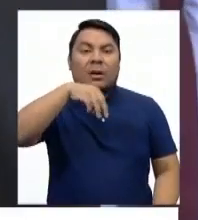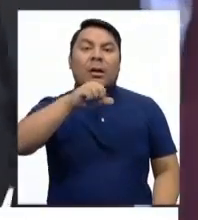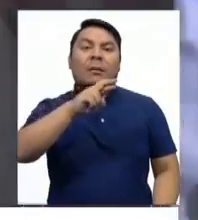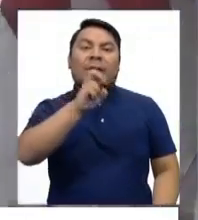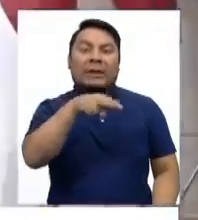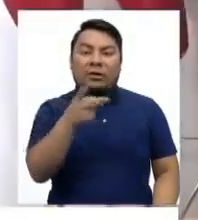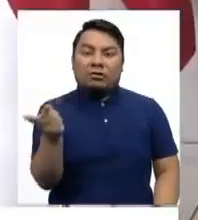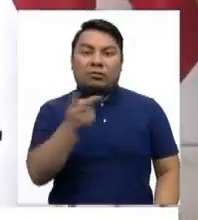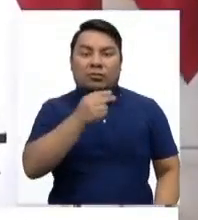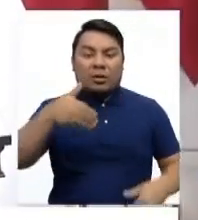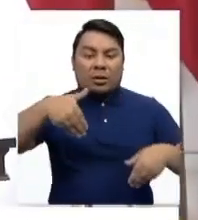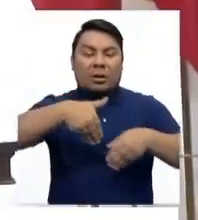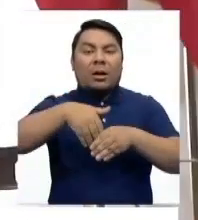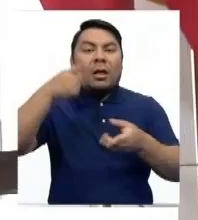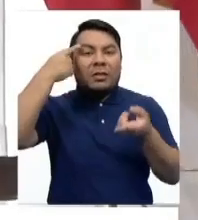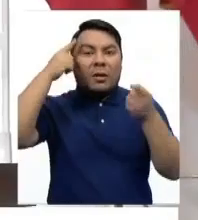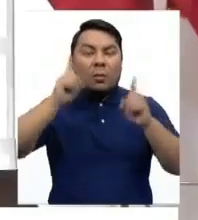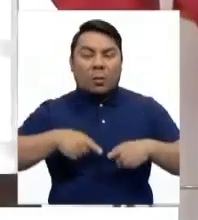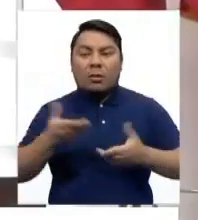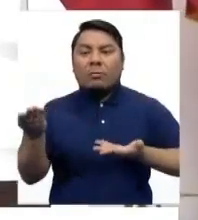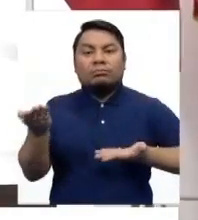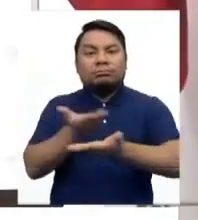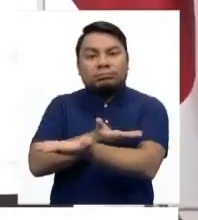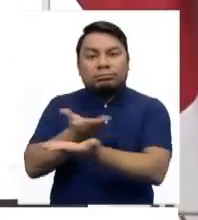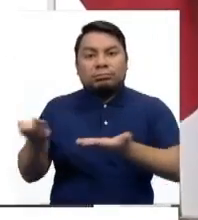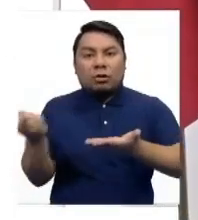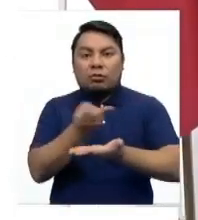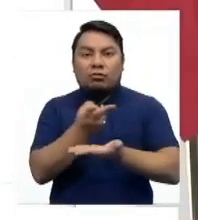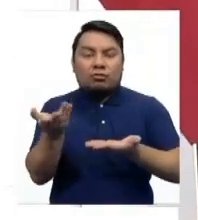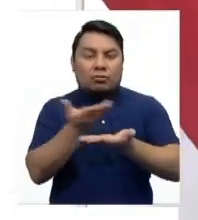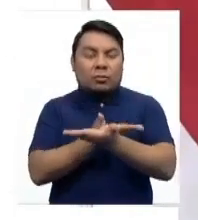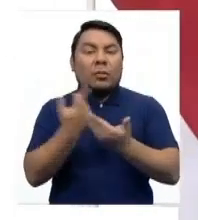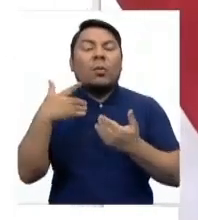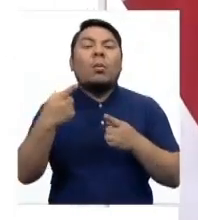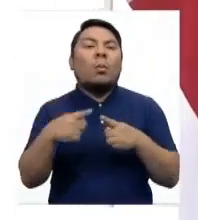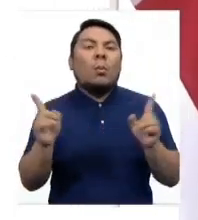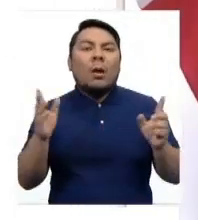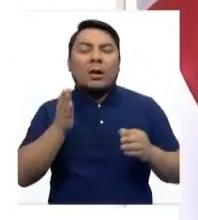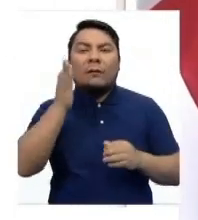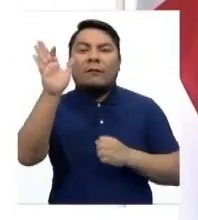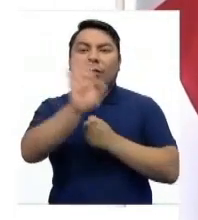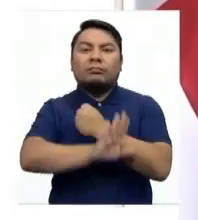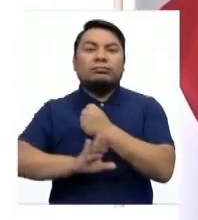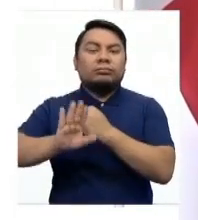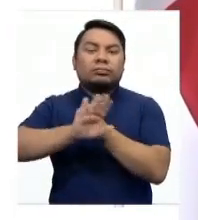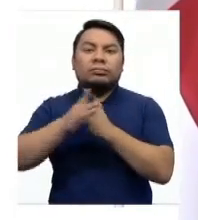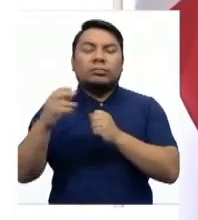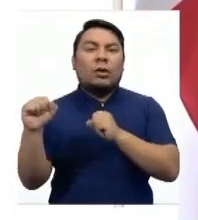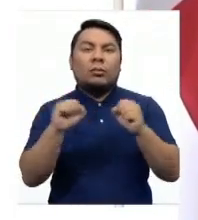Vizcarra, suscribieron un acuerdo de cooperación militar para la gestión de riesgo de desastres.